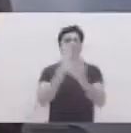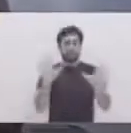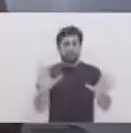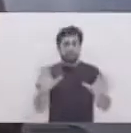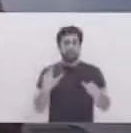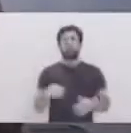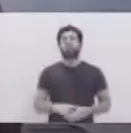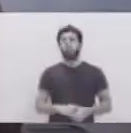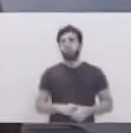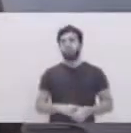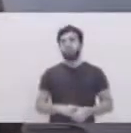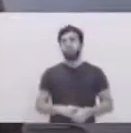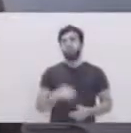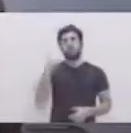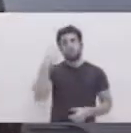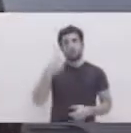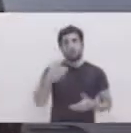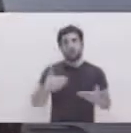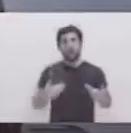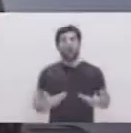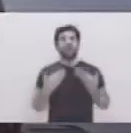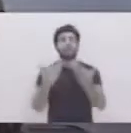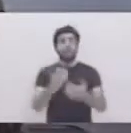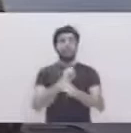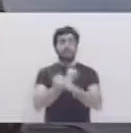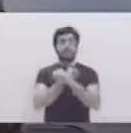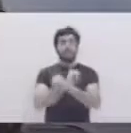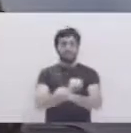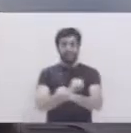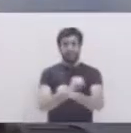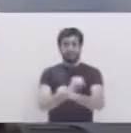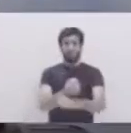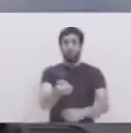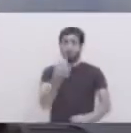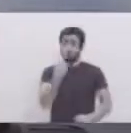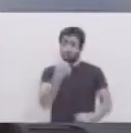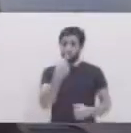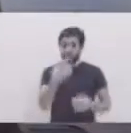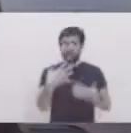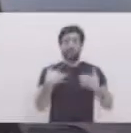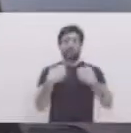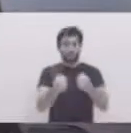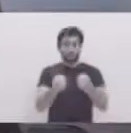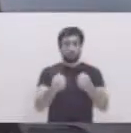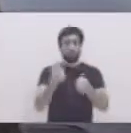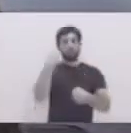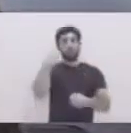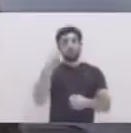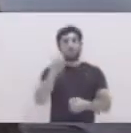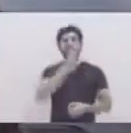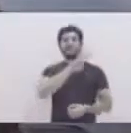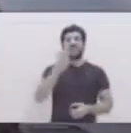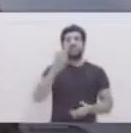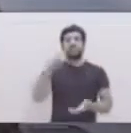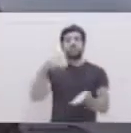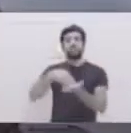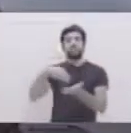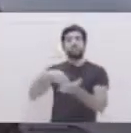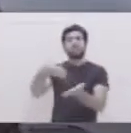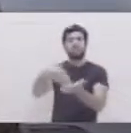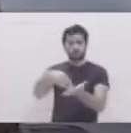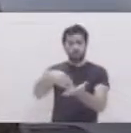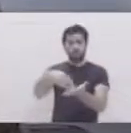a favor de ustedes. Un incremento en la cobertura de un seguro médico que nunca existía, para poder